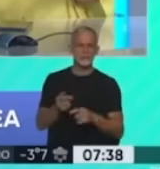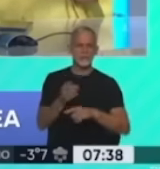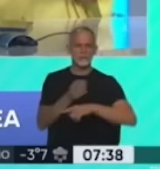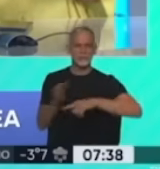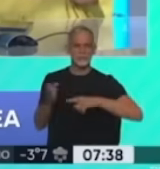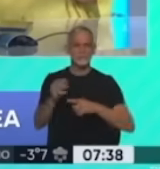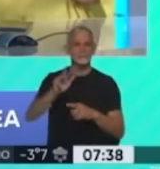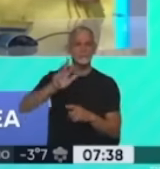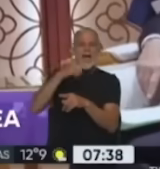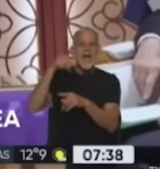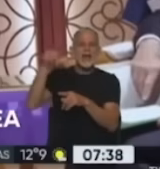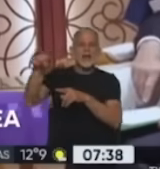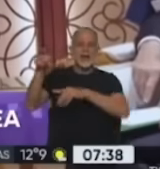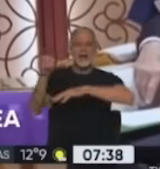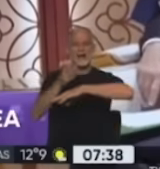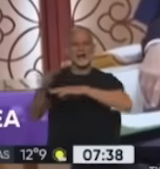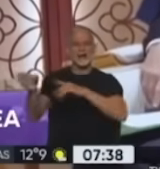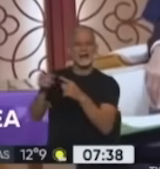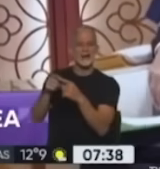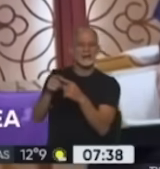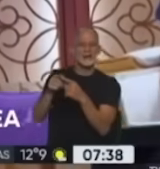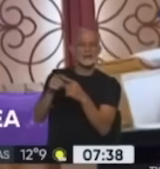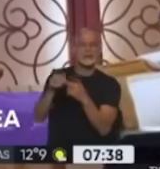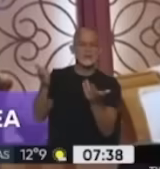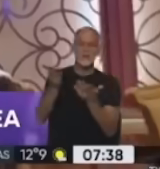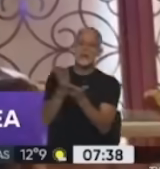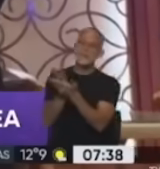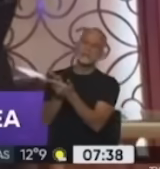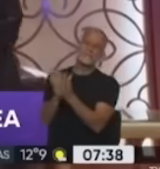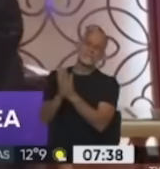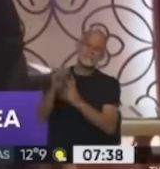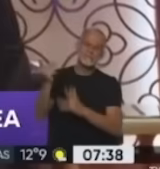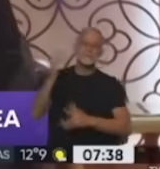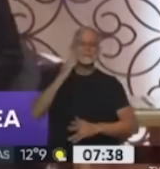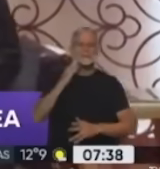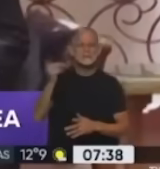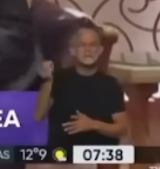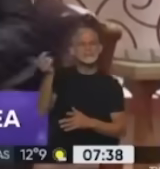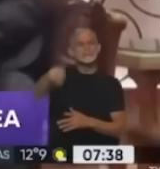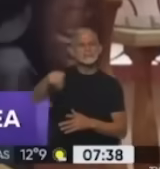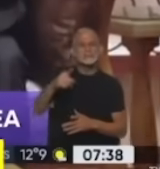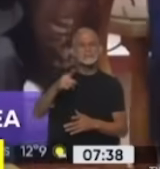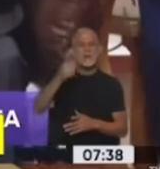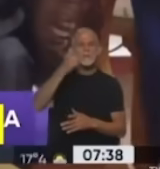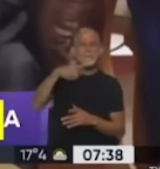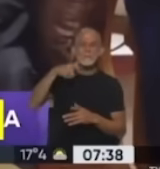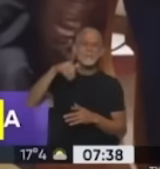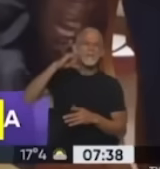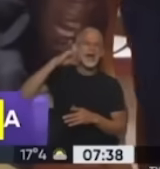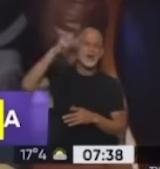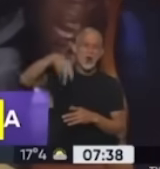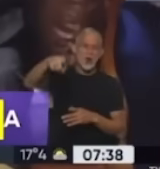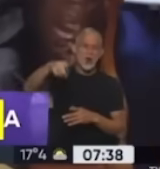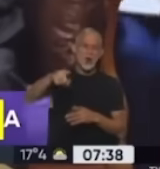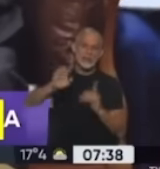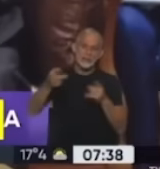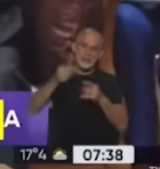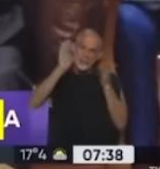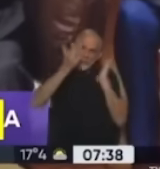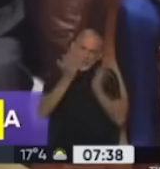plantea Lula es que le pidió que hable con Macron y con Milei, porque no sabemos hasta el